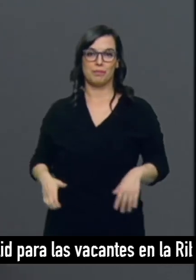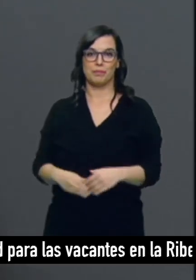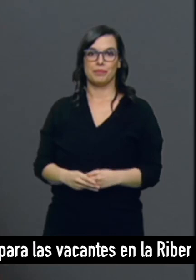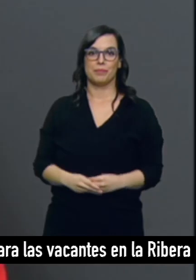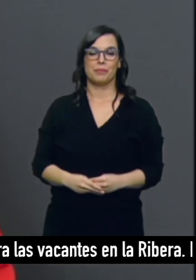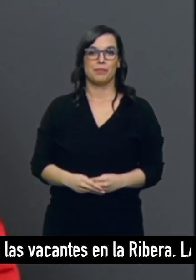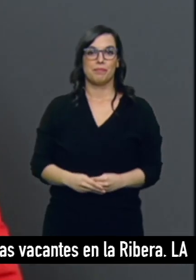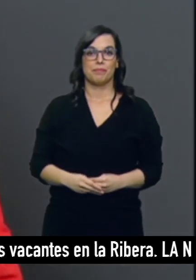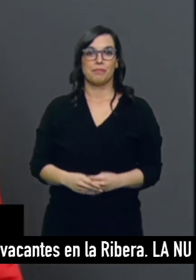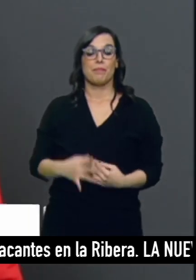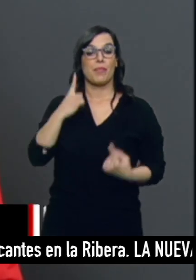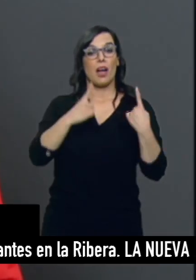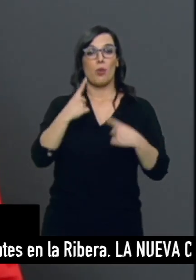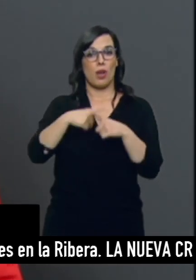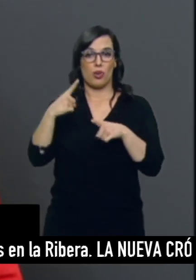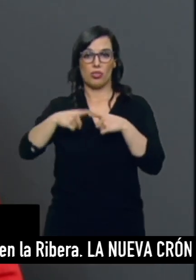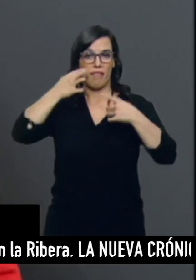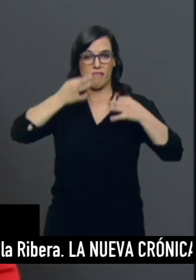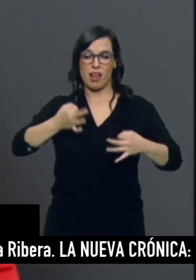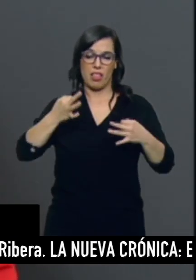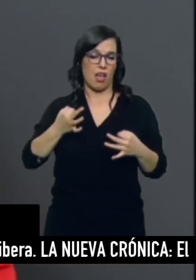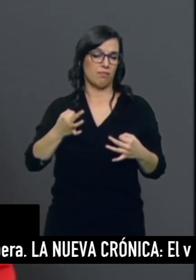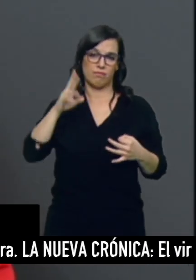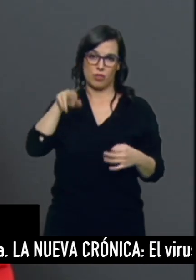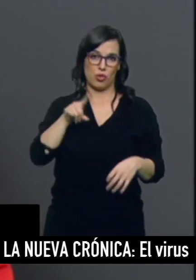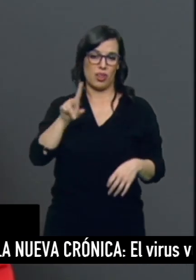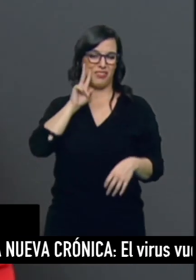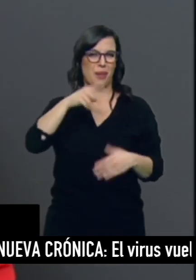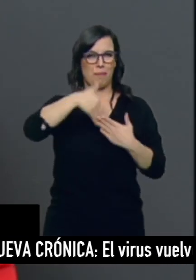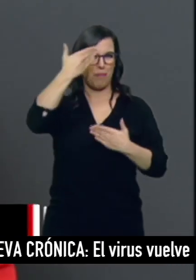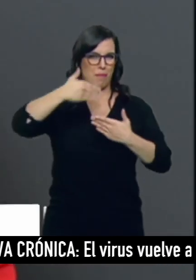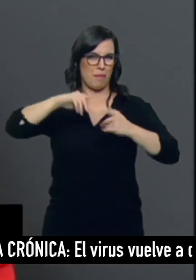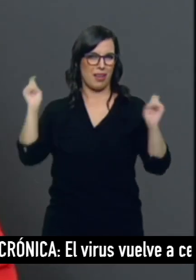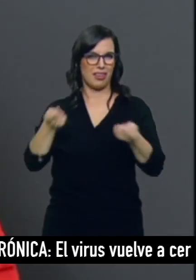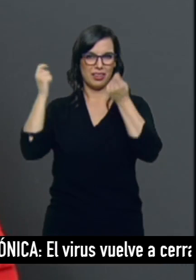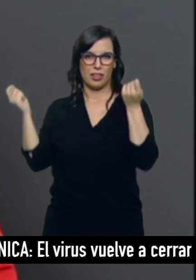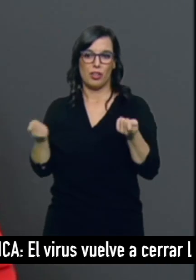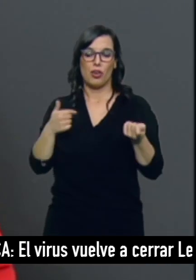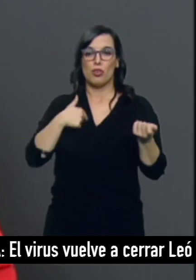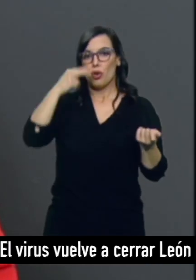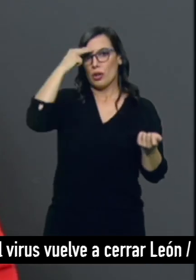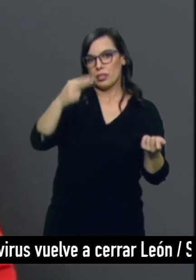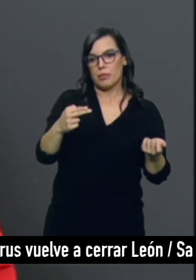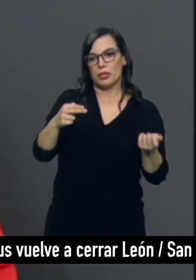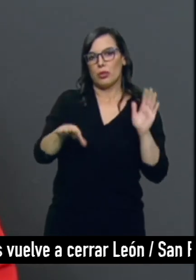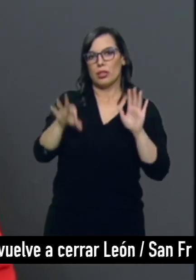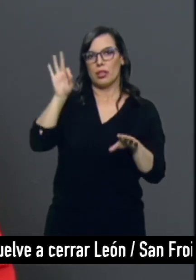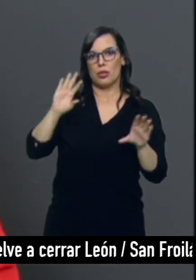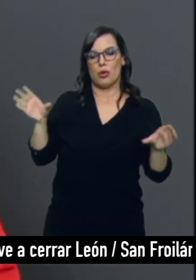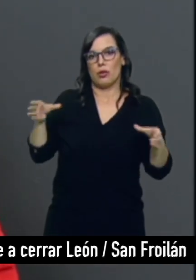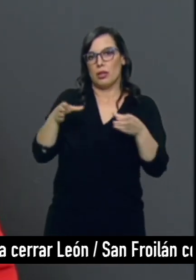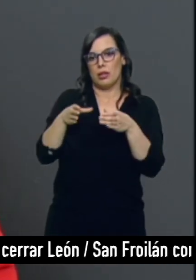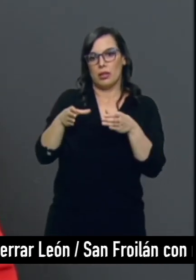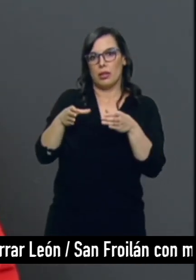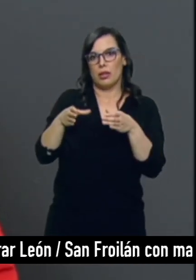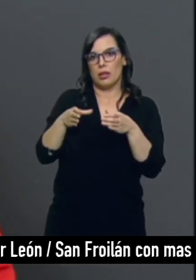Algunas cosas no son tan ciertas que salieron en los periódicos. Yo respeto la decisión de los periodistas que pueden